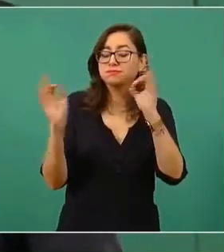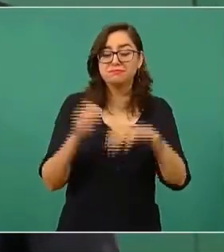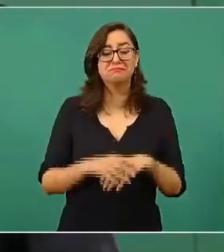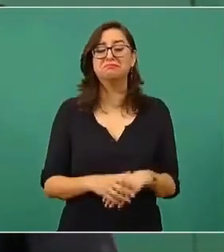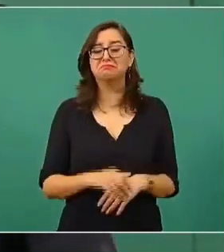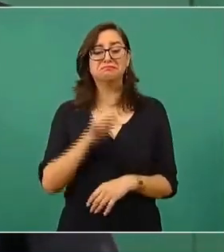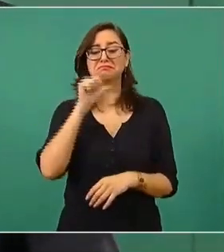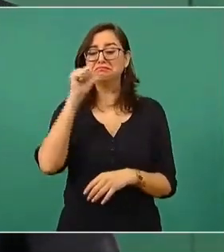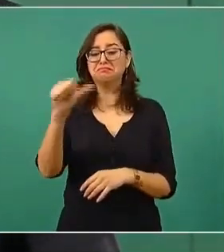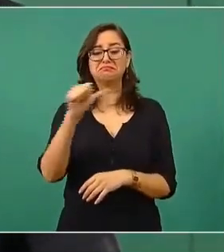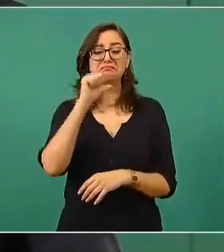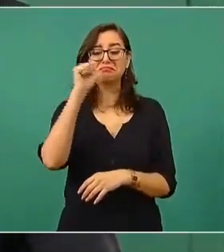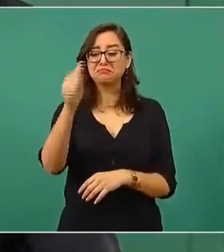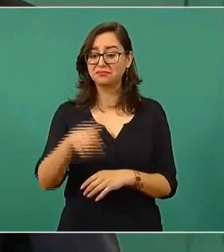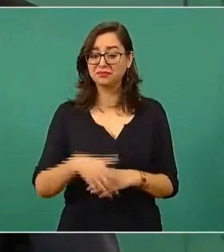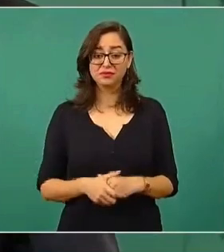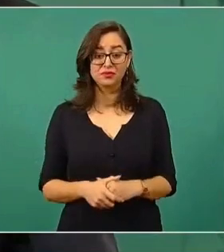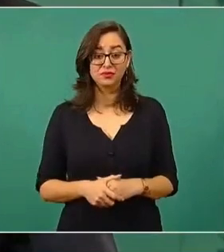No.